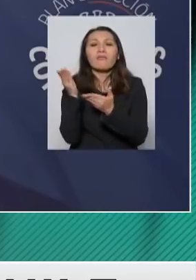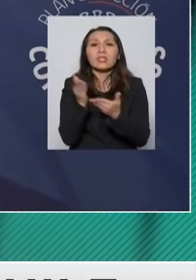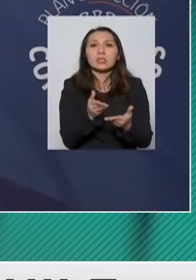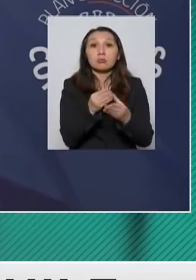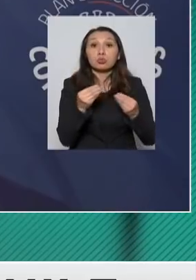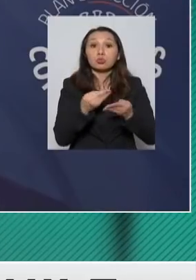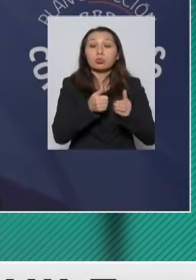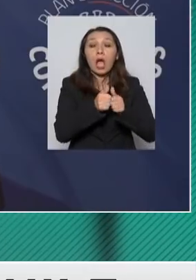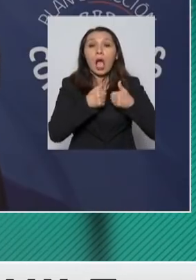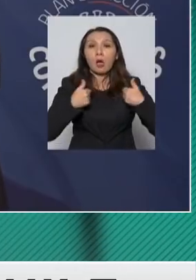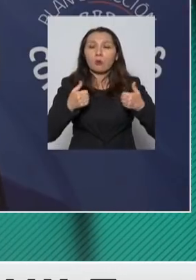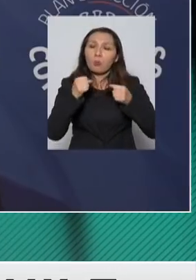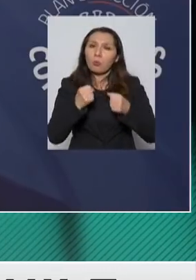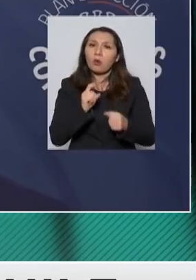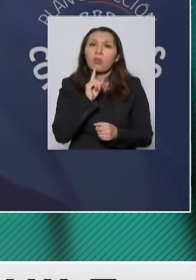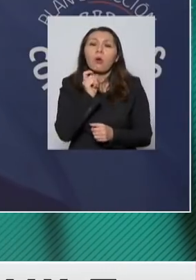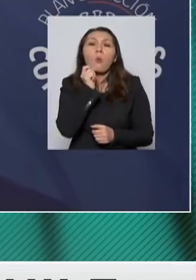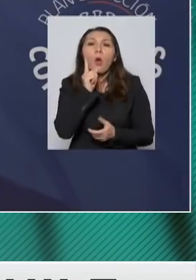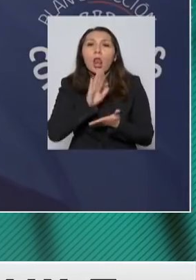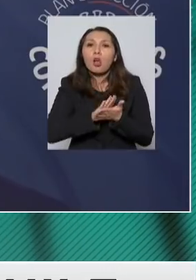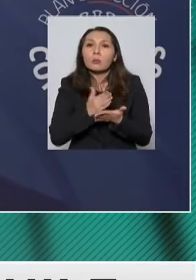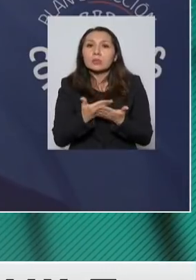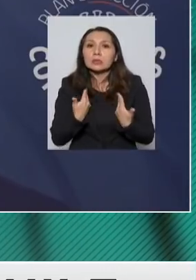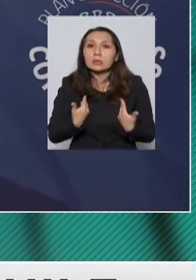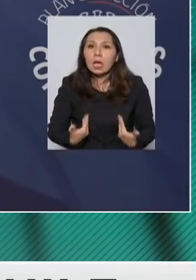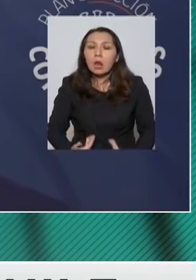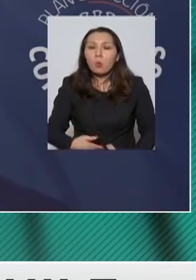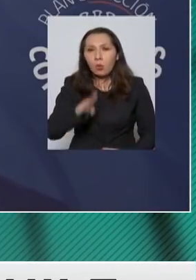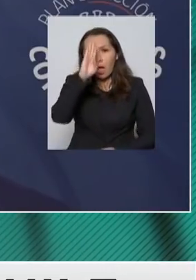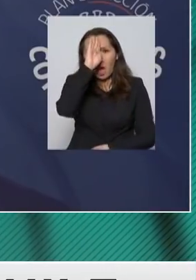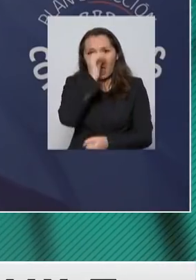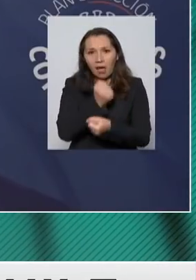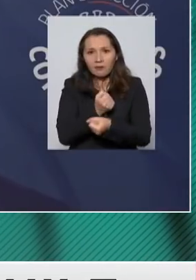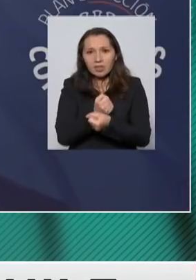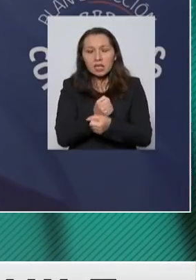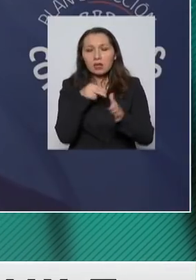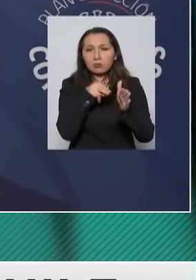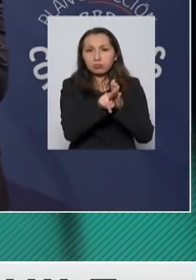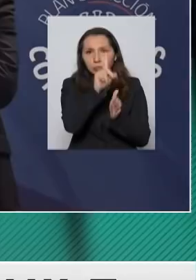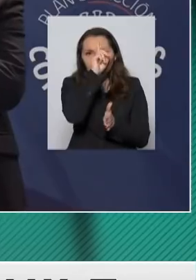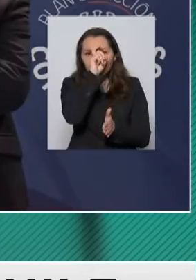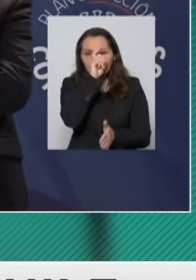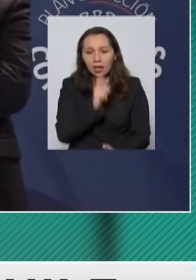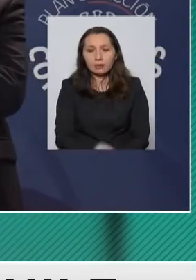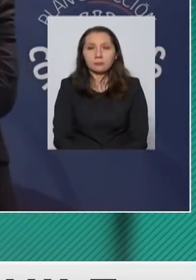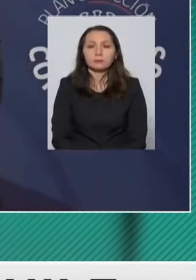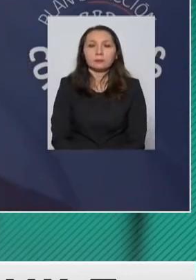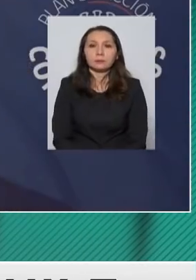varias autoridades. Si nos pudieran señalar cuál es el estado de salud de este carabinero.